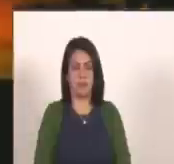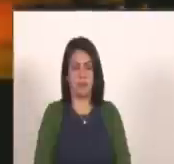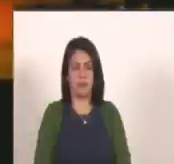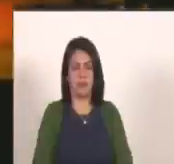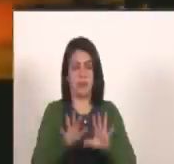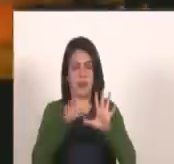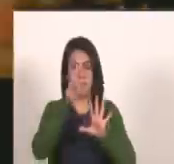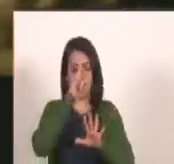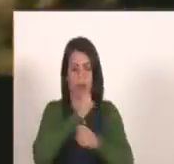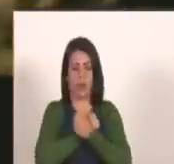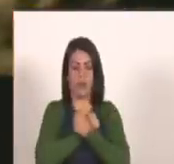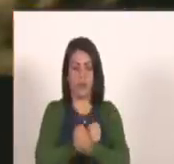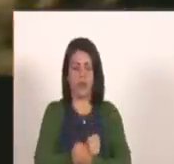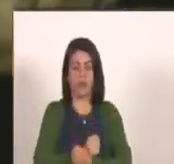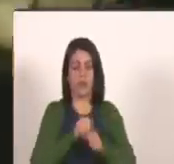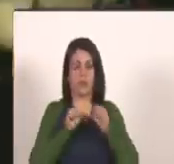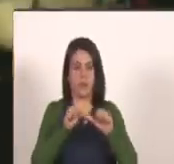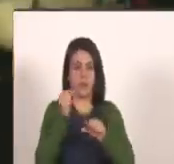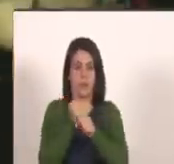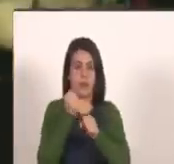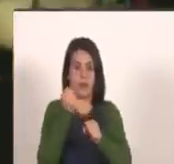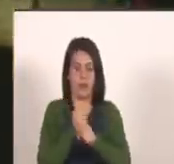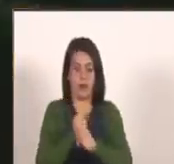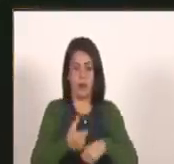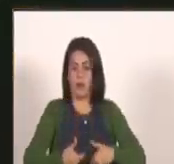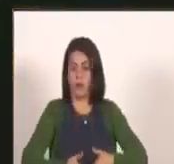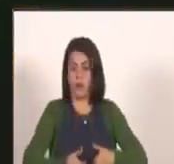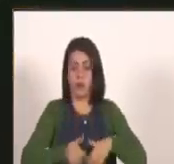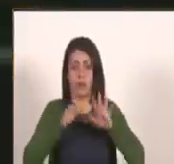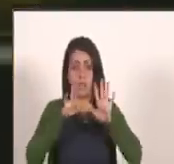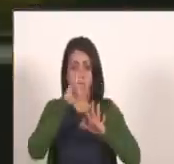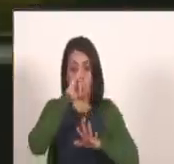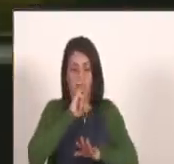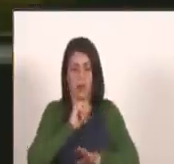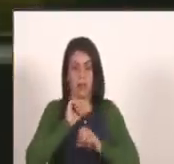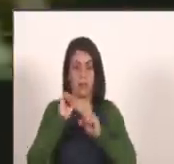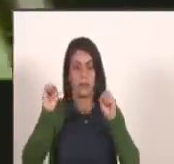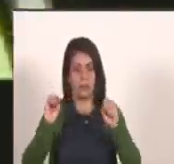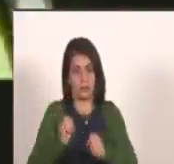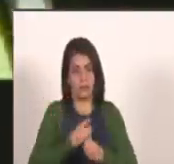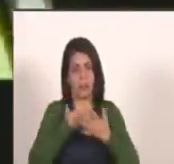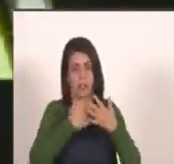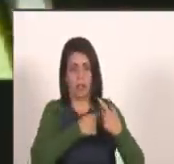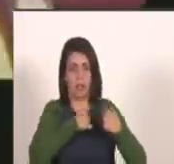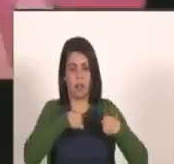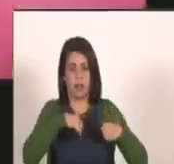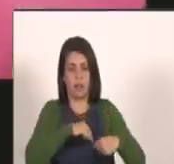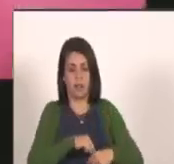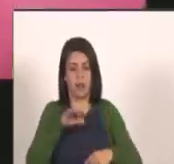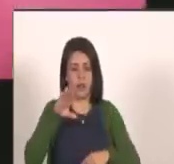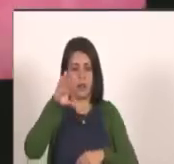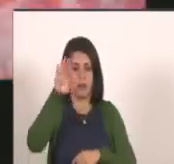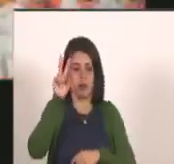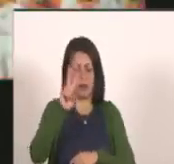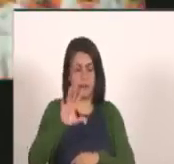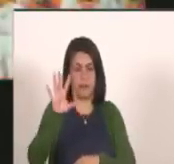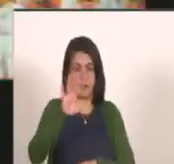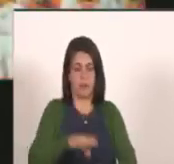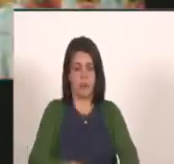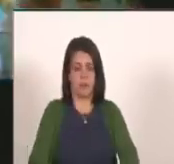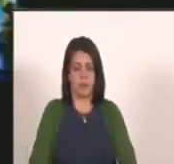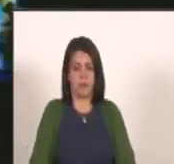Son 10 años de amor desbordado y trabajo incansable. 10 años que brillan en el corazón y en el futuro de